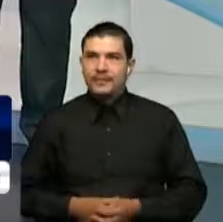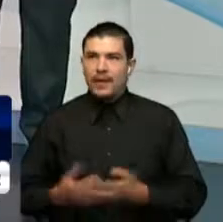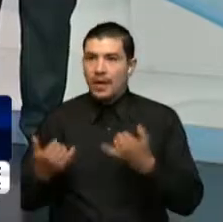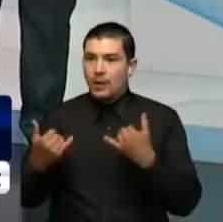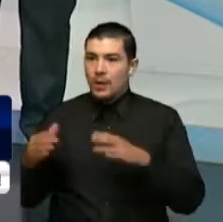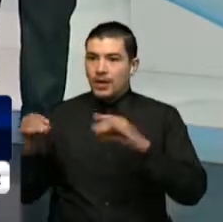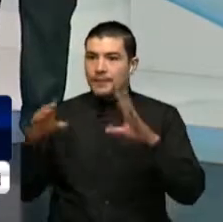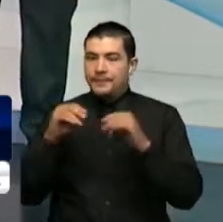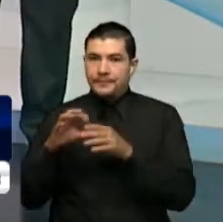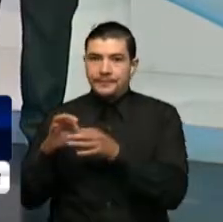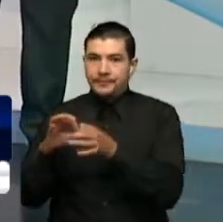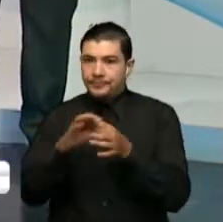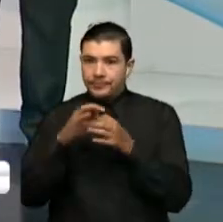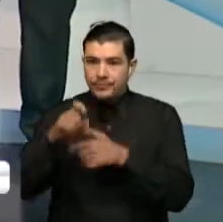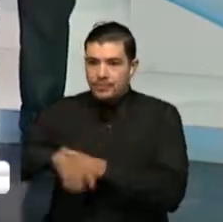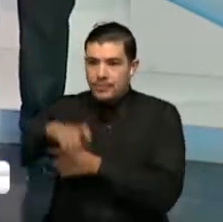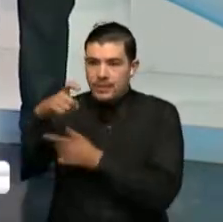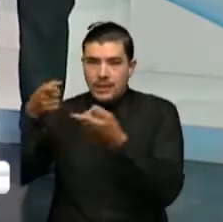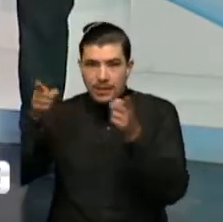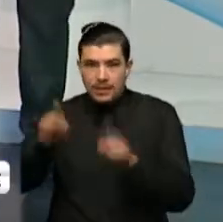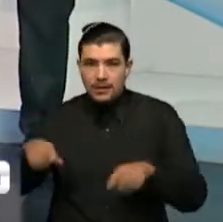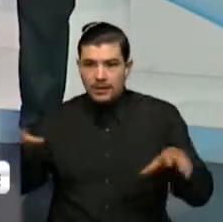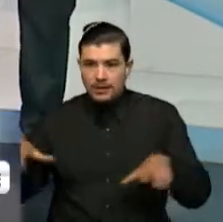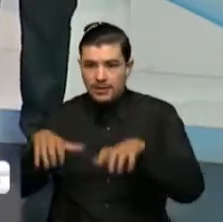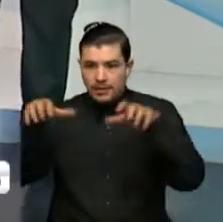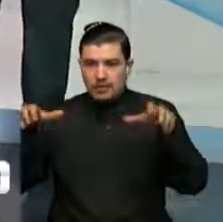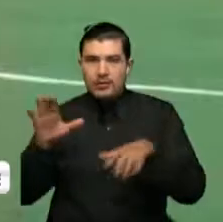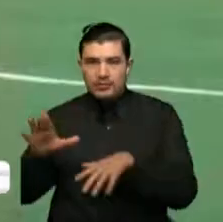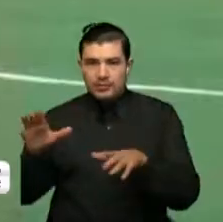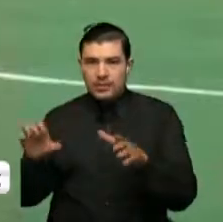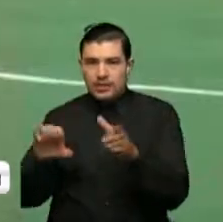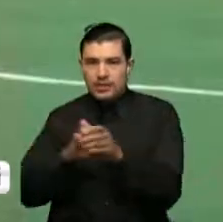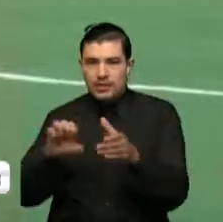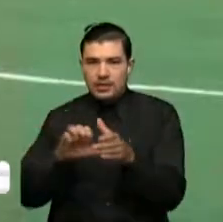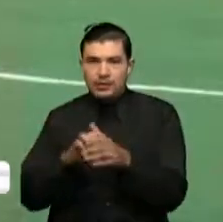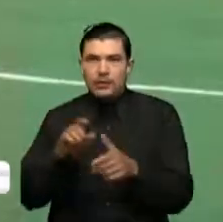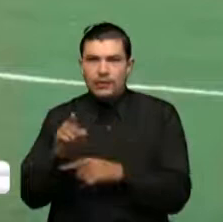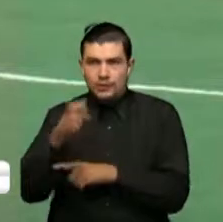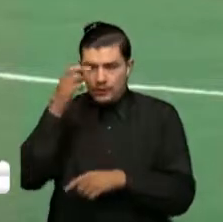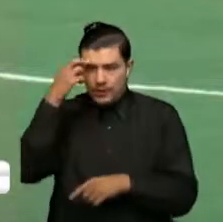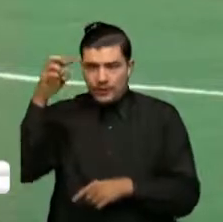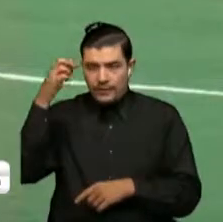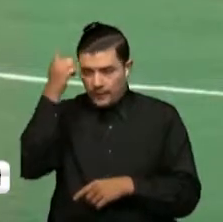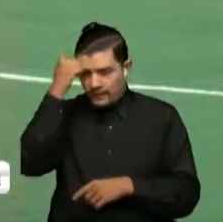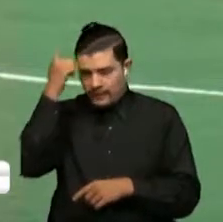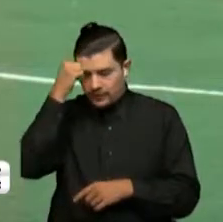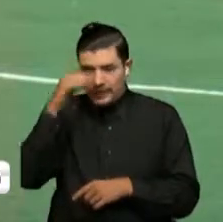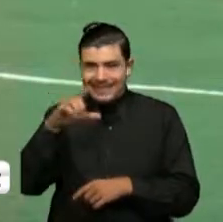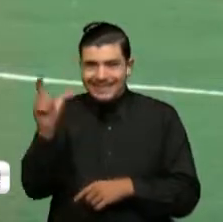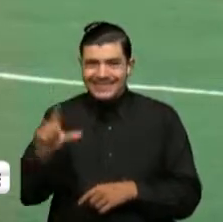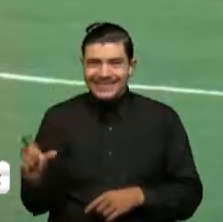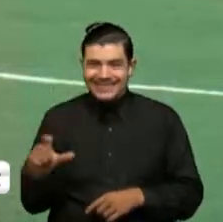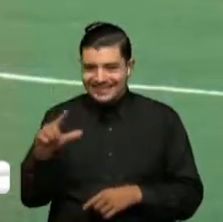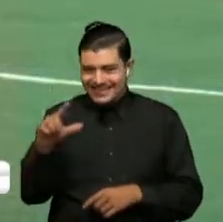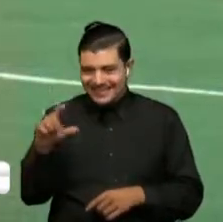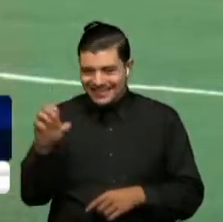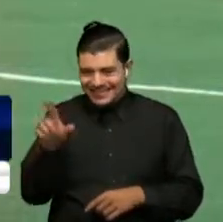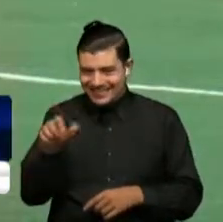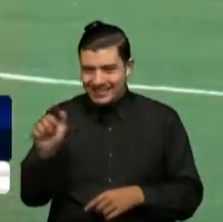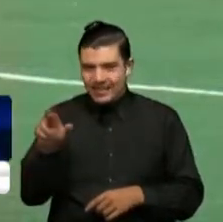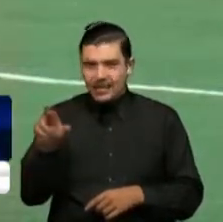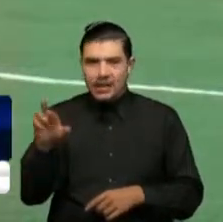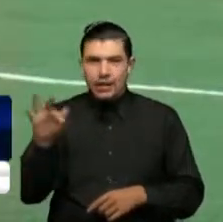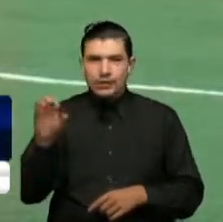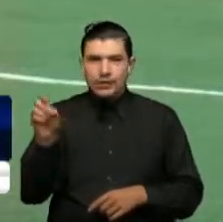ahora de la alianza petrolera porque también tendrá actividad el equipo que dirige el profesor césar torres cualquier resultado positivo que se pueda